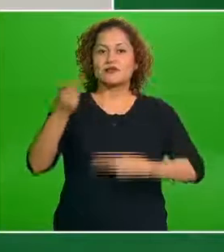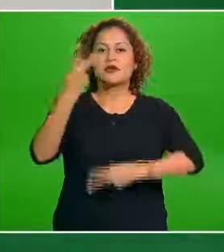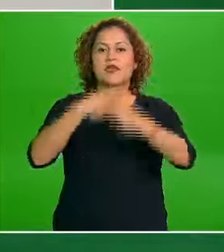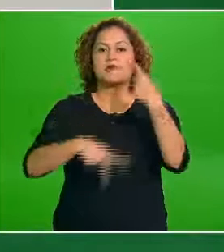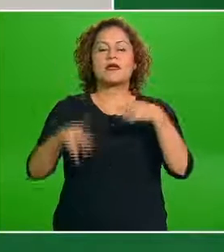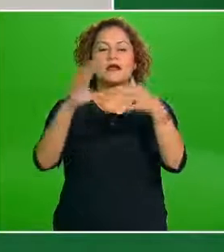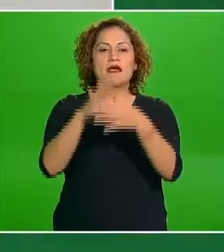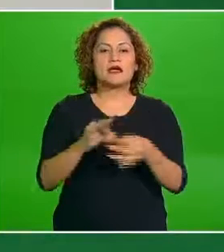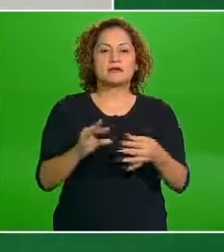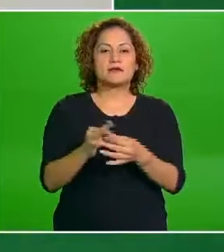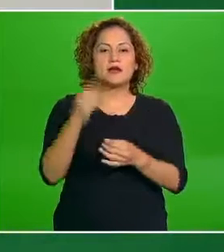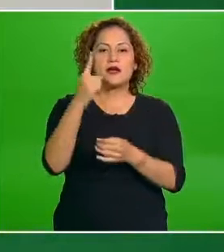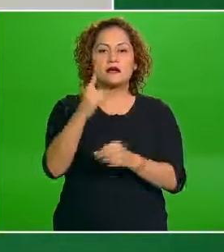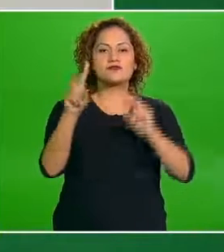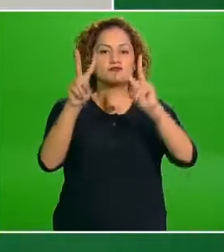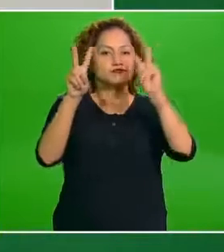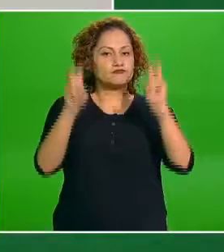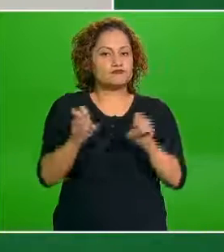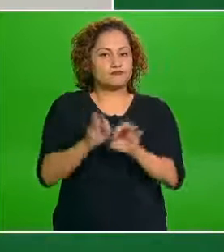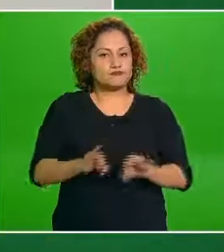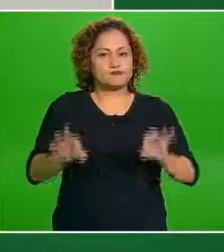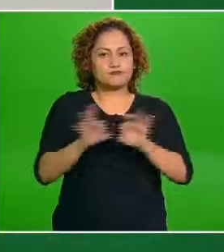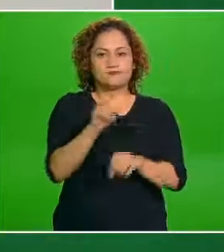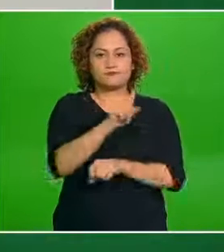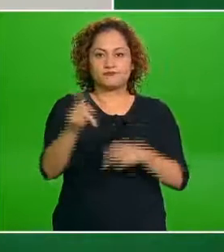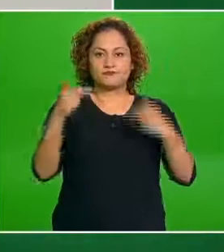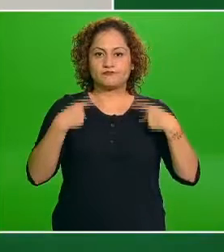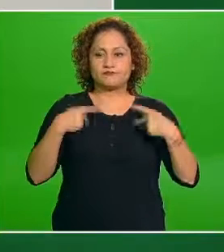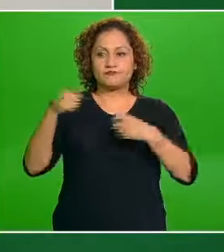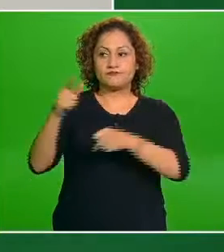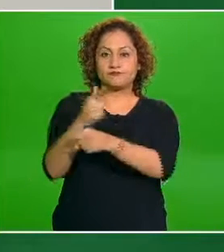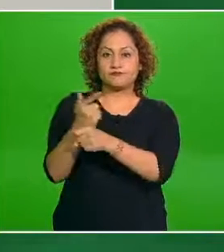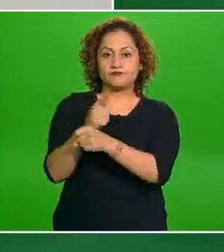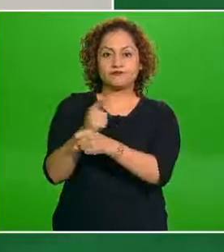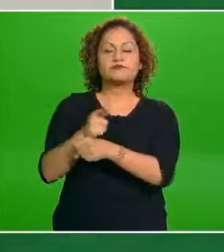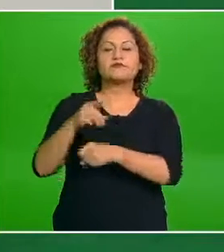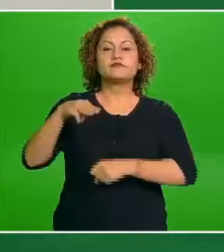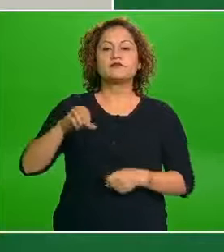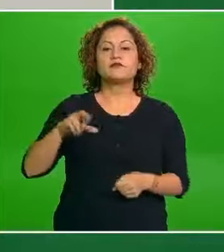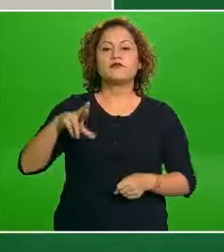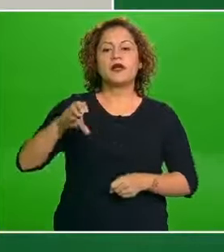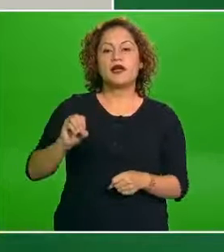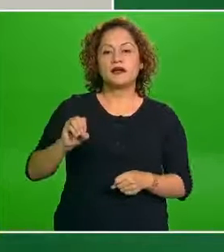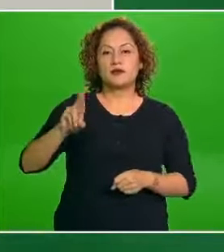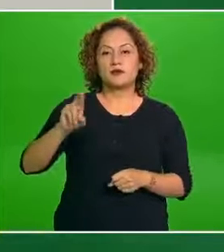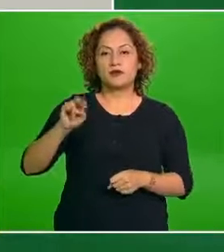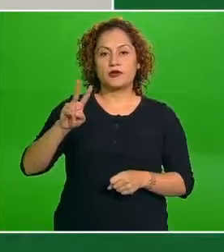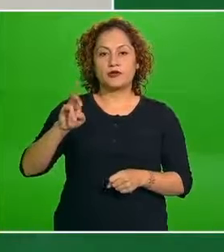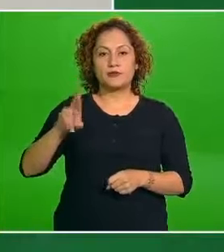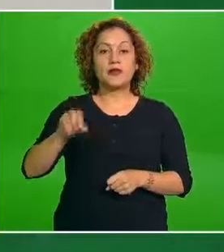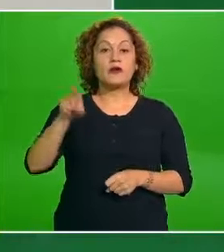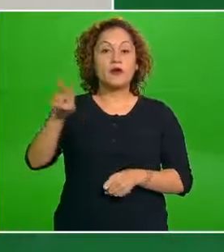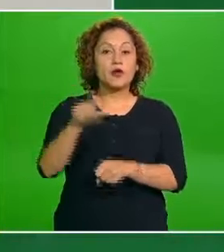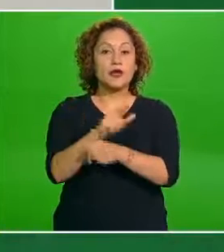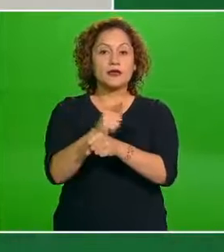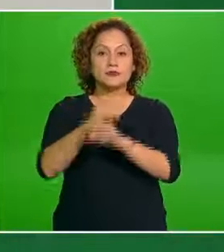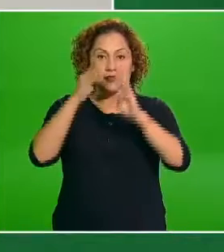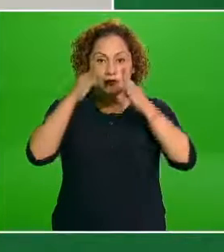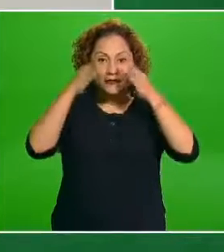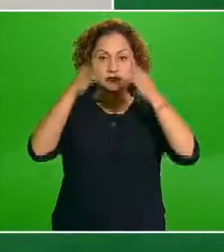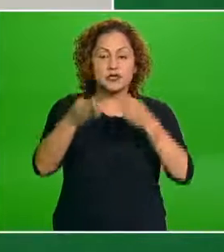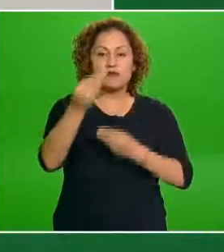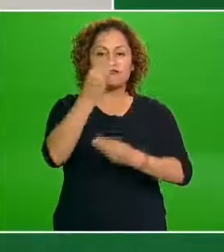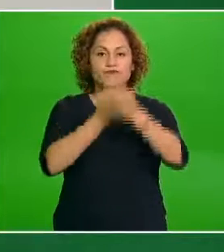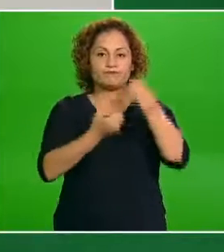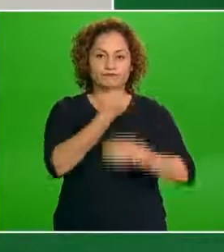muy importante de información para la población. Es el licenciado Marcos Dauzón Rivero. Él es licenciado en nutrición.